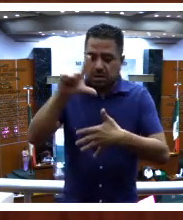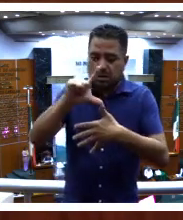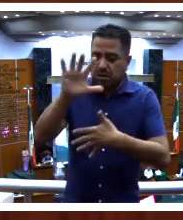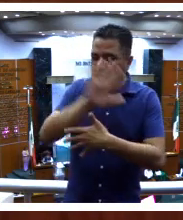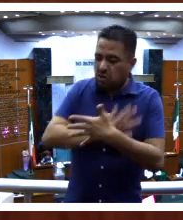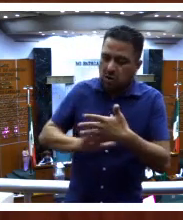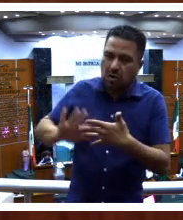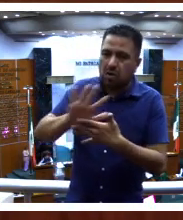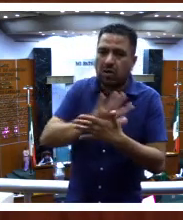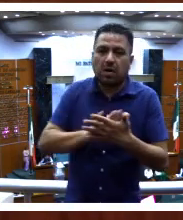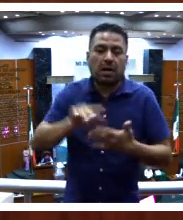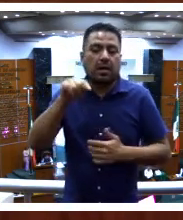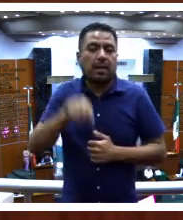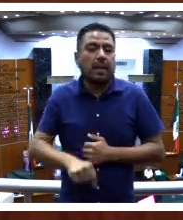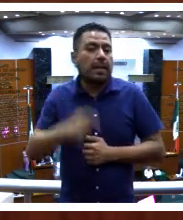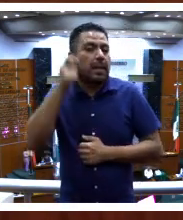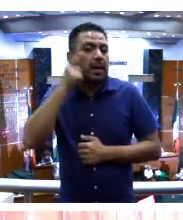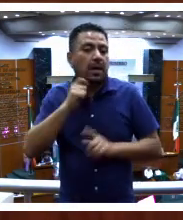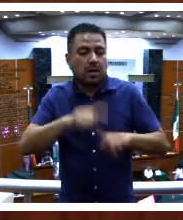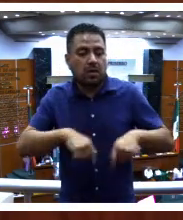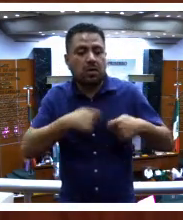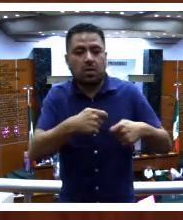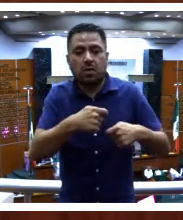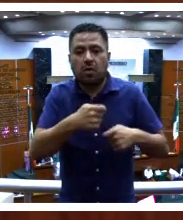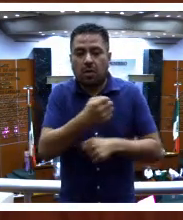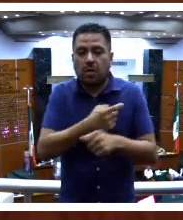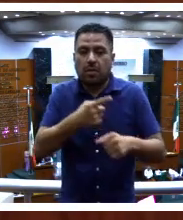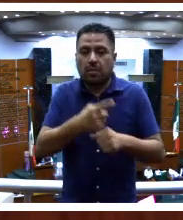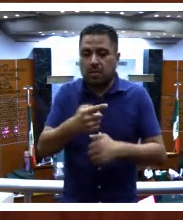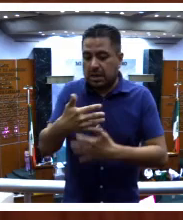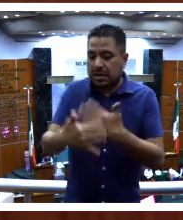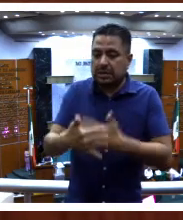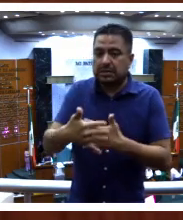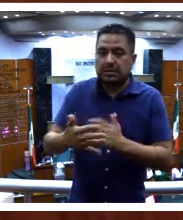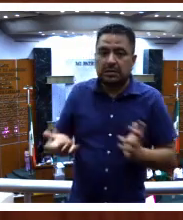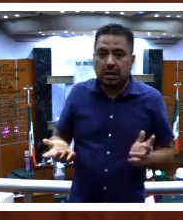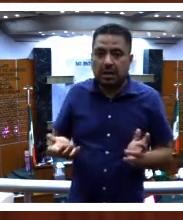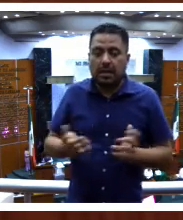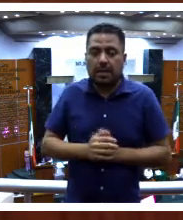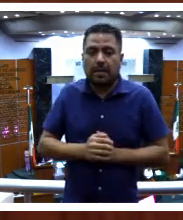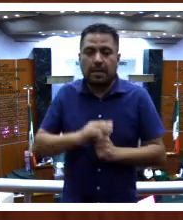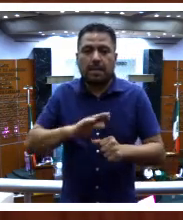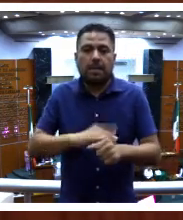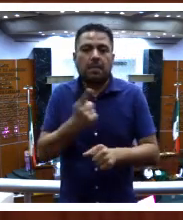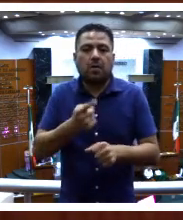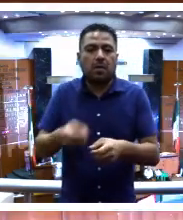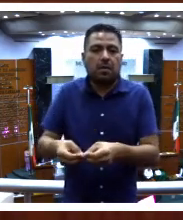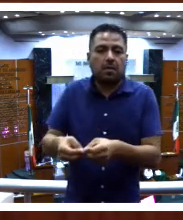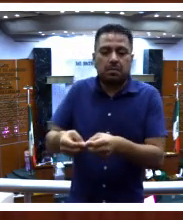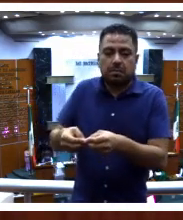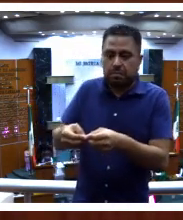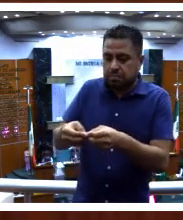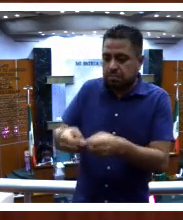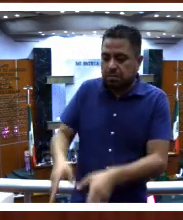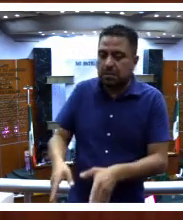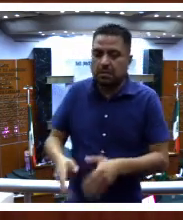Latinoamérica, y Guerrero le habían dado la oportunidad de 15 espacios. ¿Por qué los perdimos?